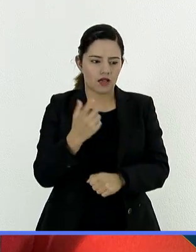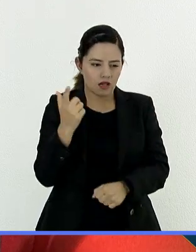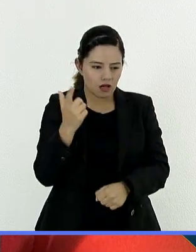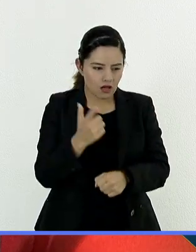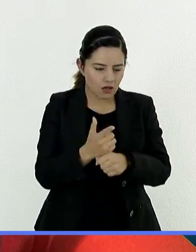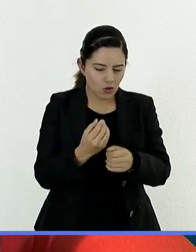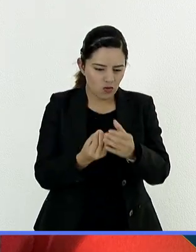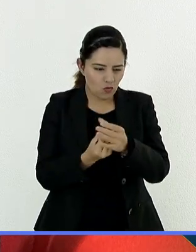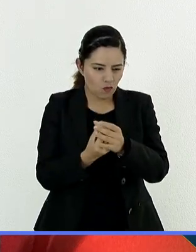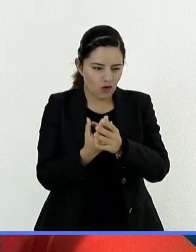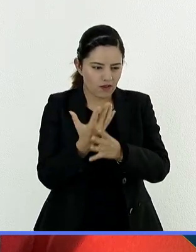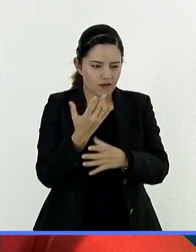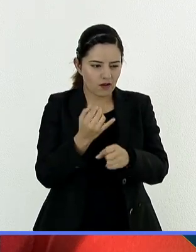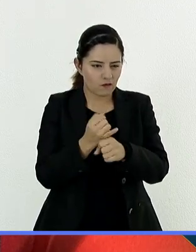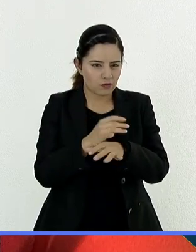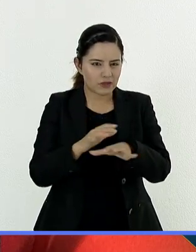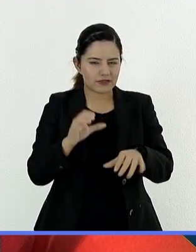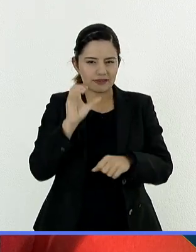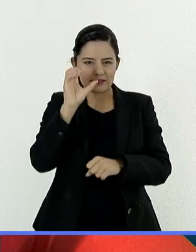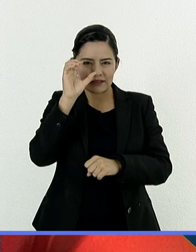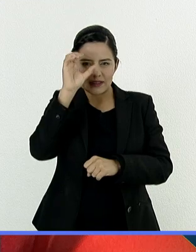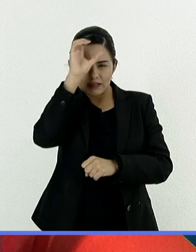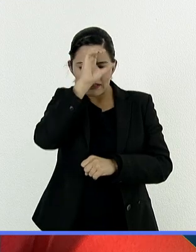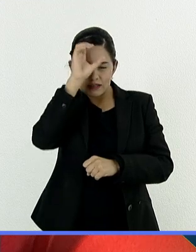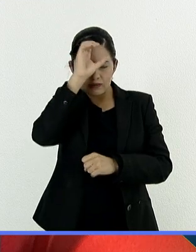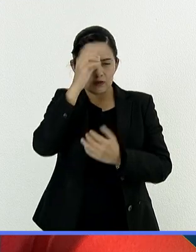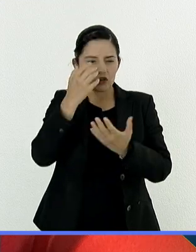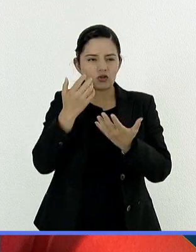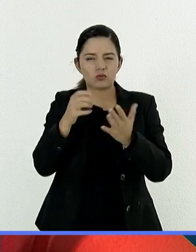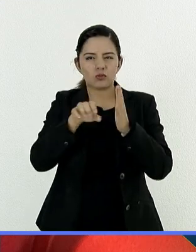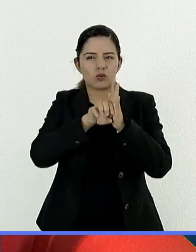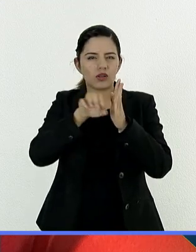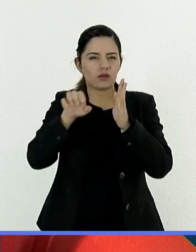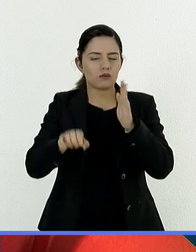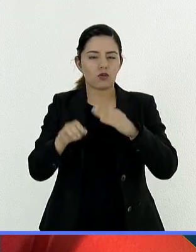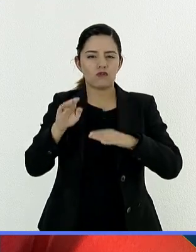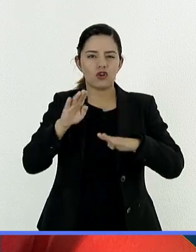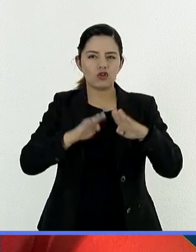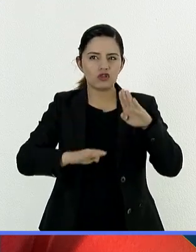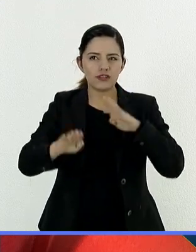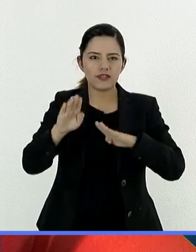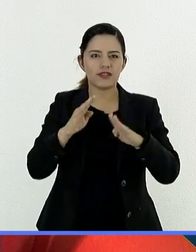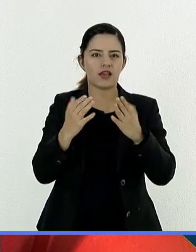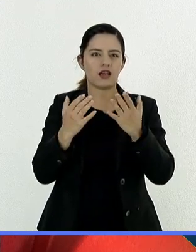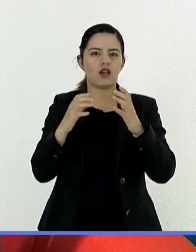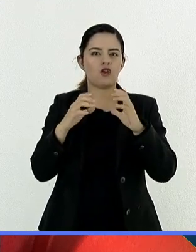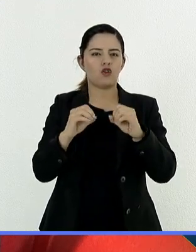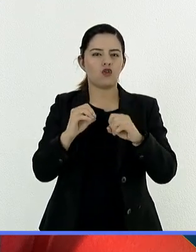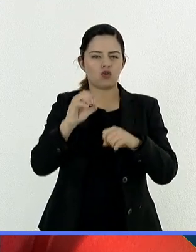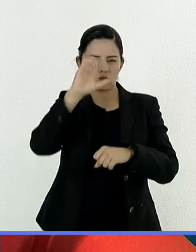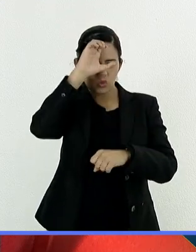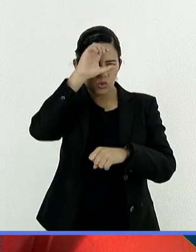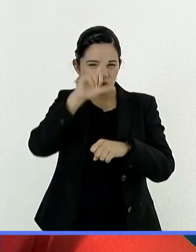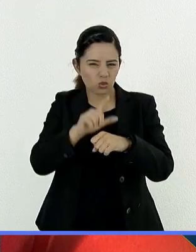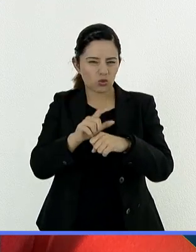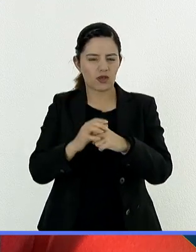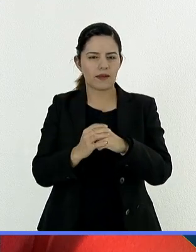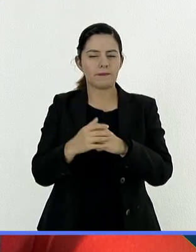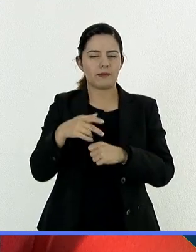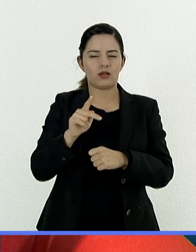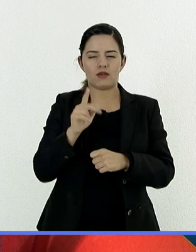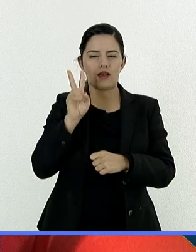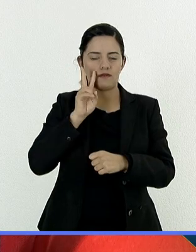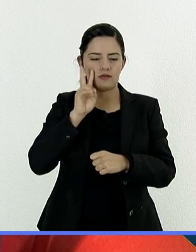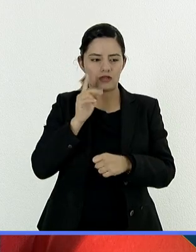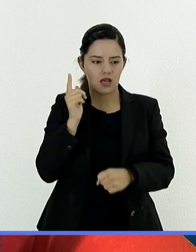en términos bueno es que podríamos hablar de arqueología de de biología por supuesto del valor cultural Pero cuál es el valor científico